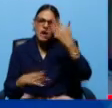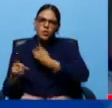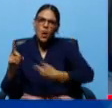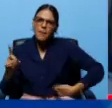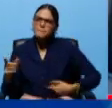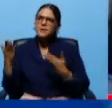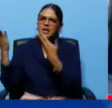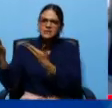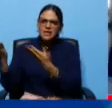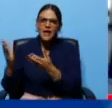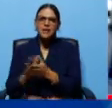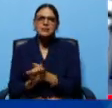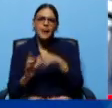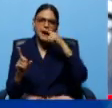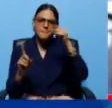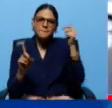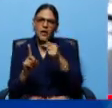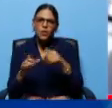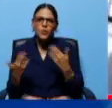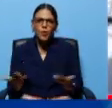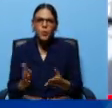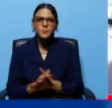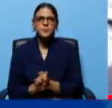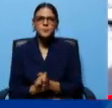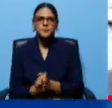nuestro comandante en jefe, presidente Nicolás Maduro Moros.